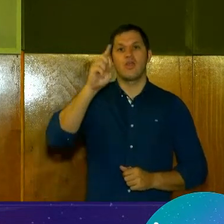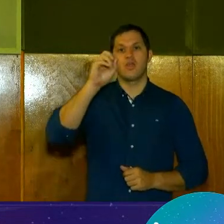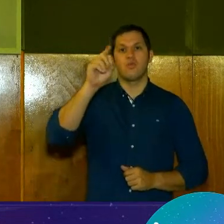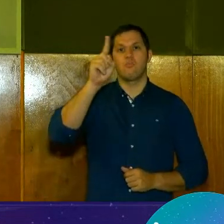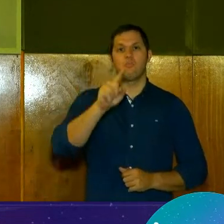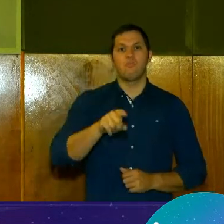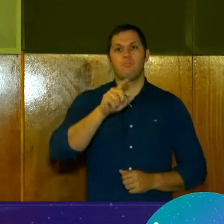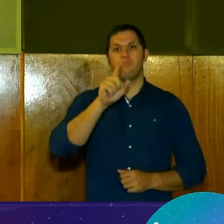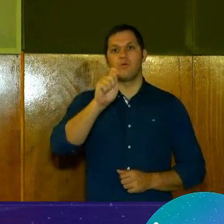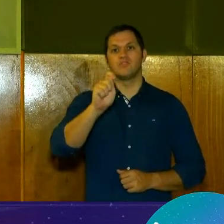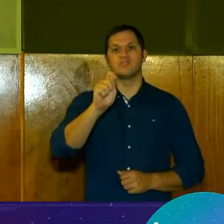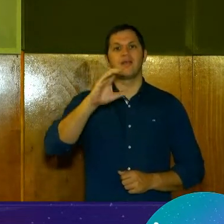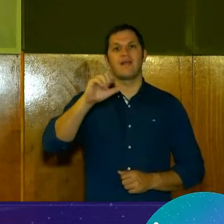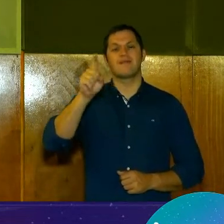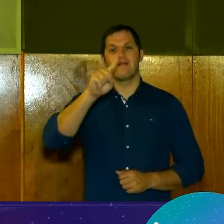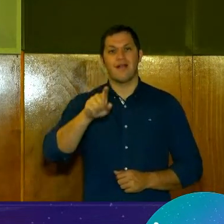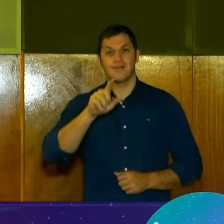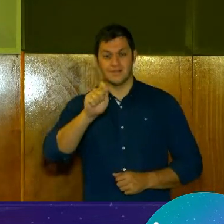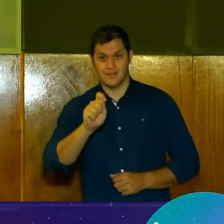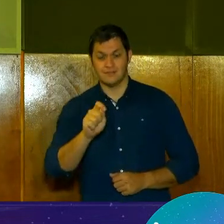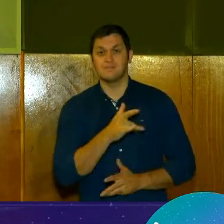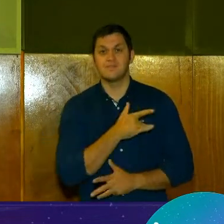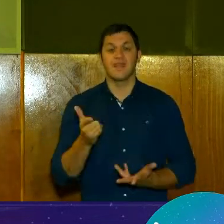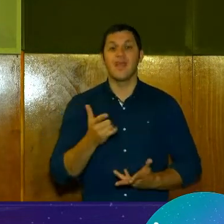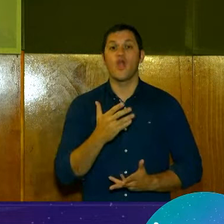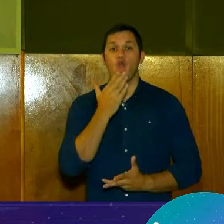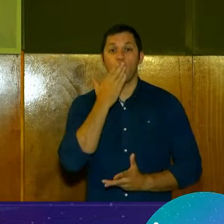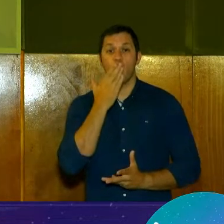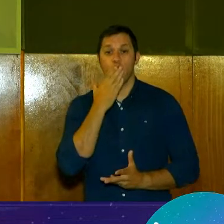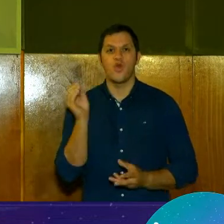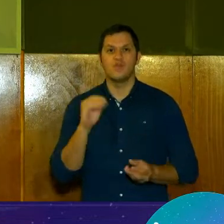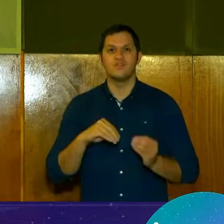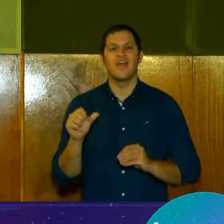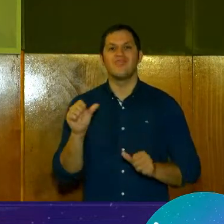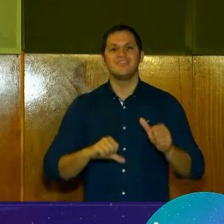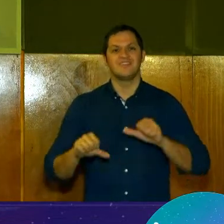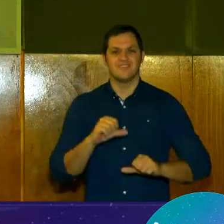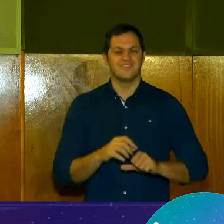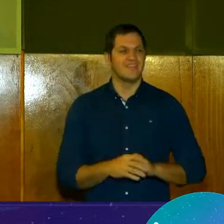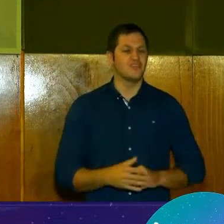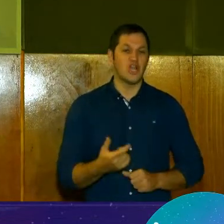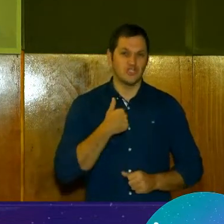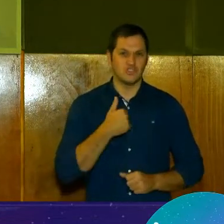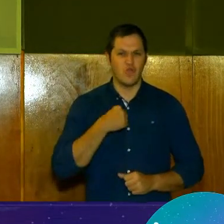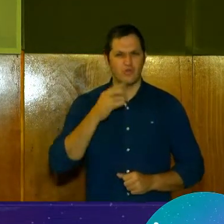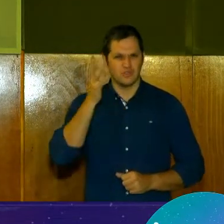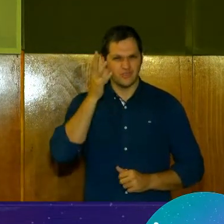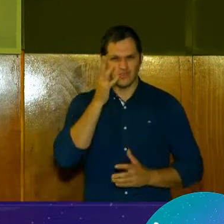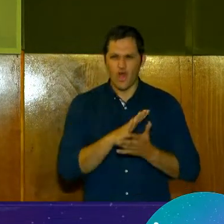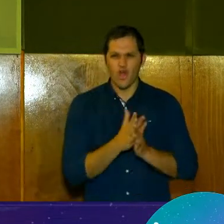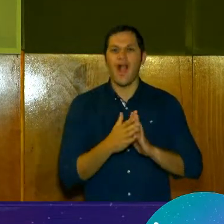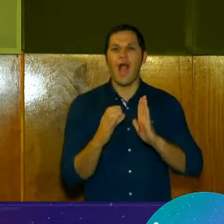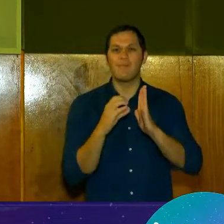científica junto a josé utrera que es planeta errante tiene un podcast lo han escuchado